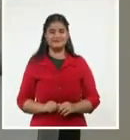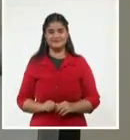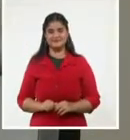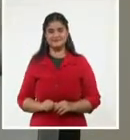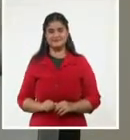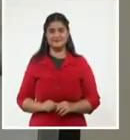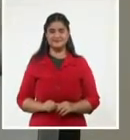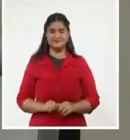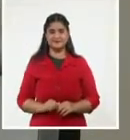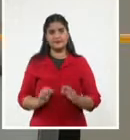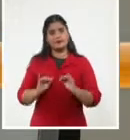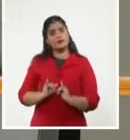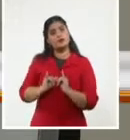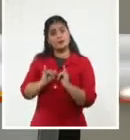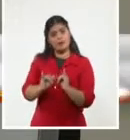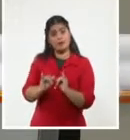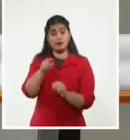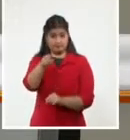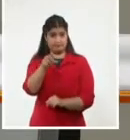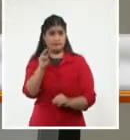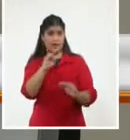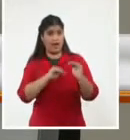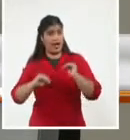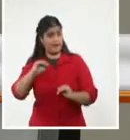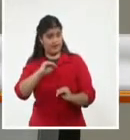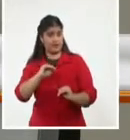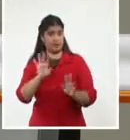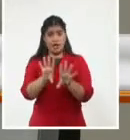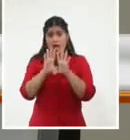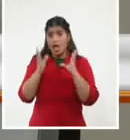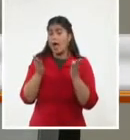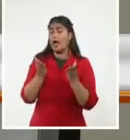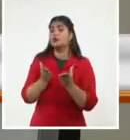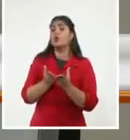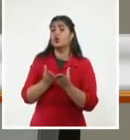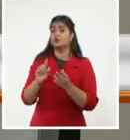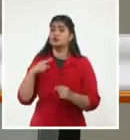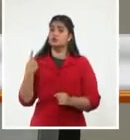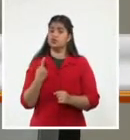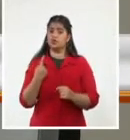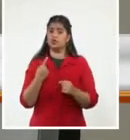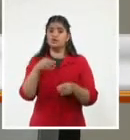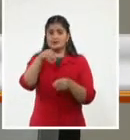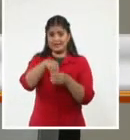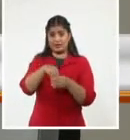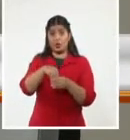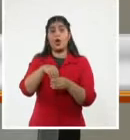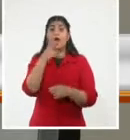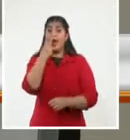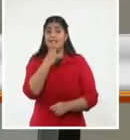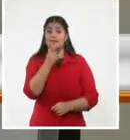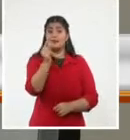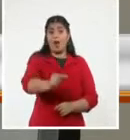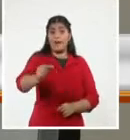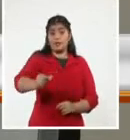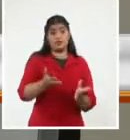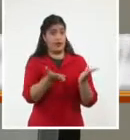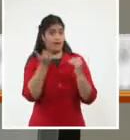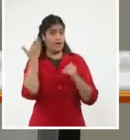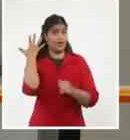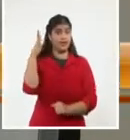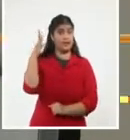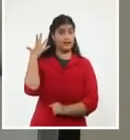del ministerio, de nuestro ministro, de todo lo que de una manera u otra tenemos que ver con esta actividad, la confianza de que